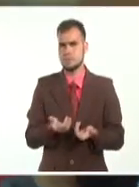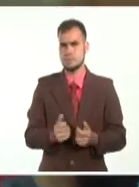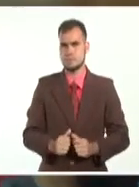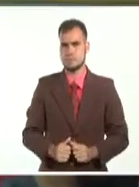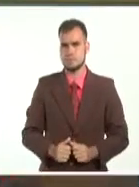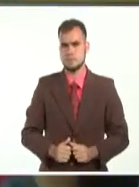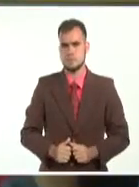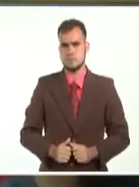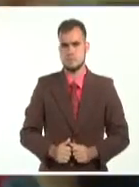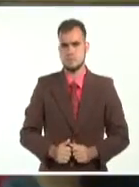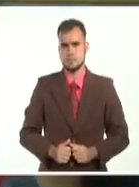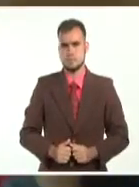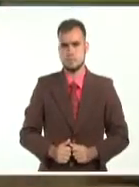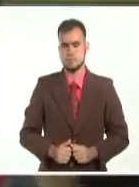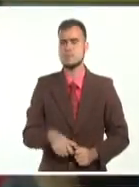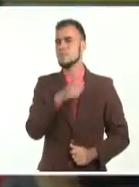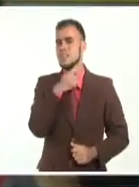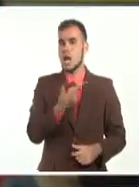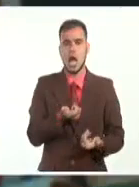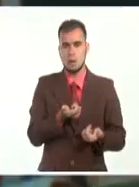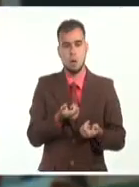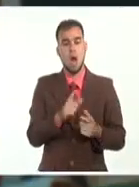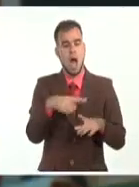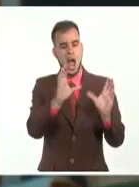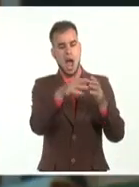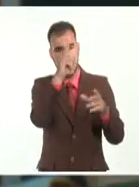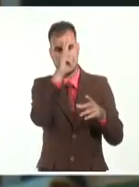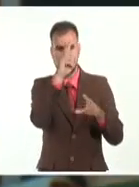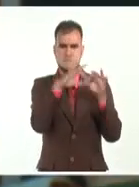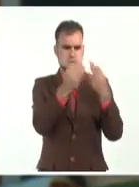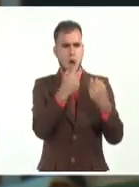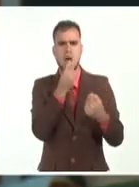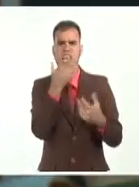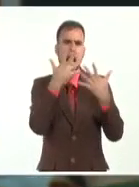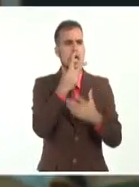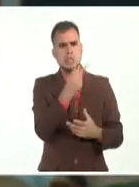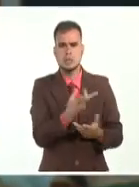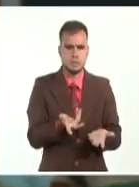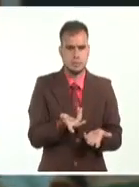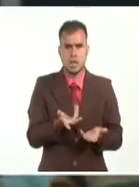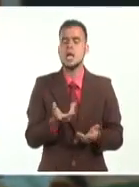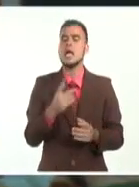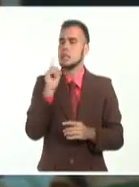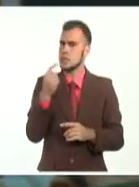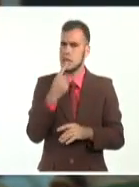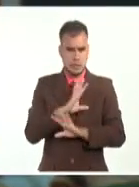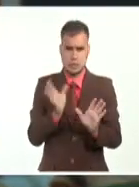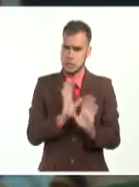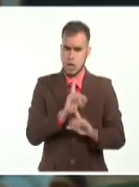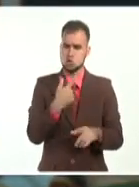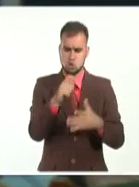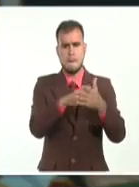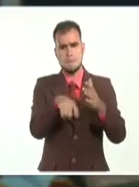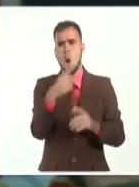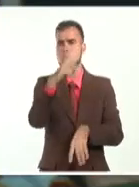este país, ¿quién es el que va a asumir por el consultorio tal? Ya el puesto de mando está creado, ya tenemos oportunidad, ya recepcionamos en menos de una